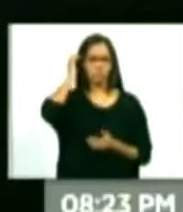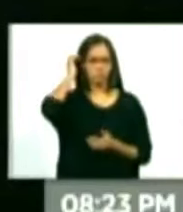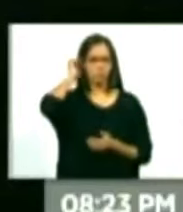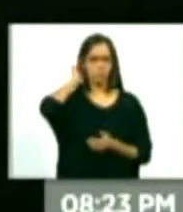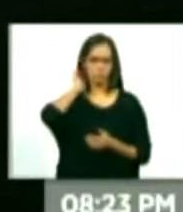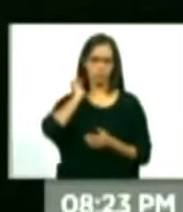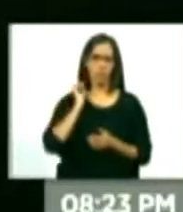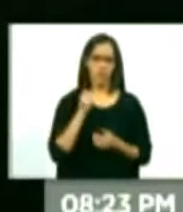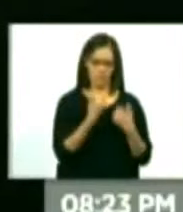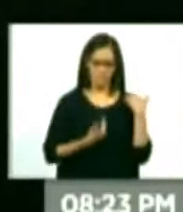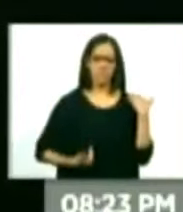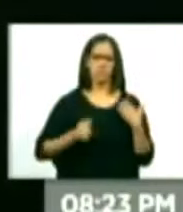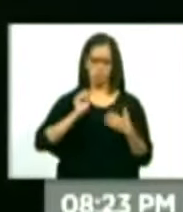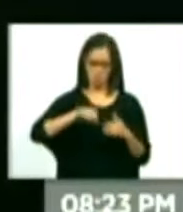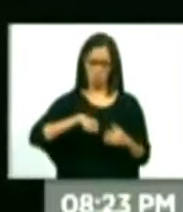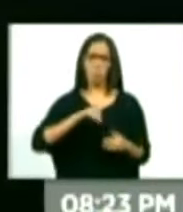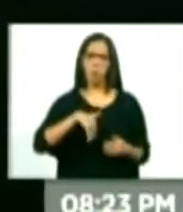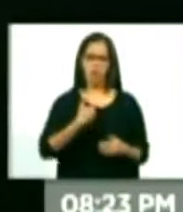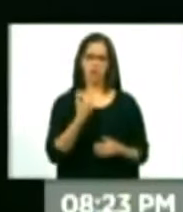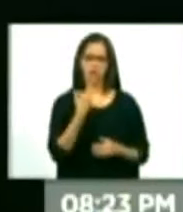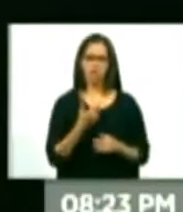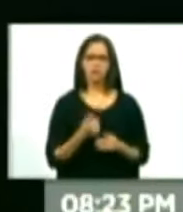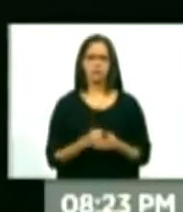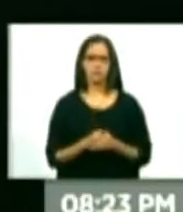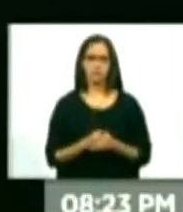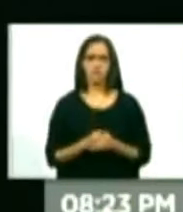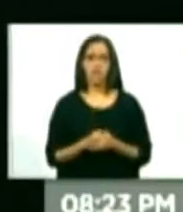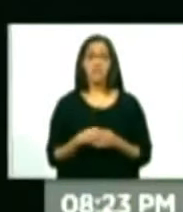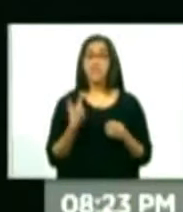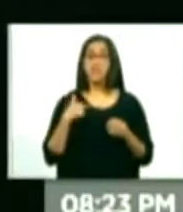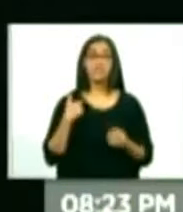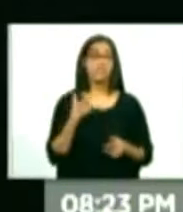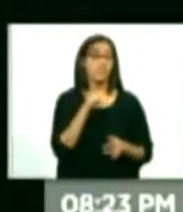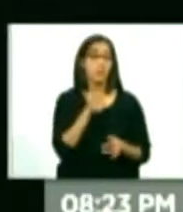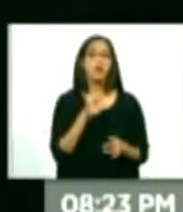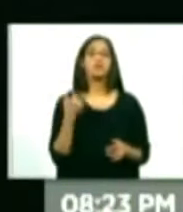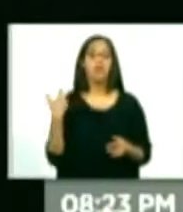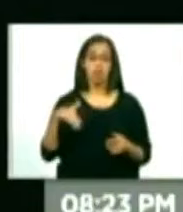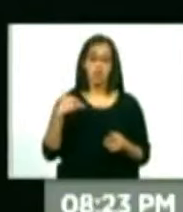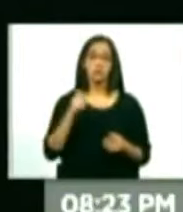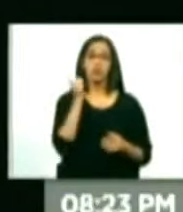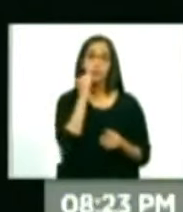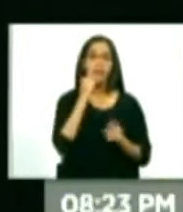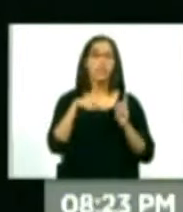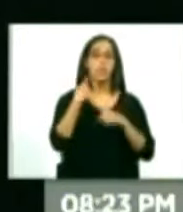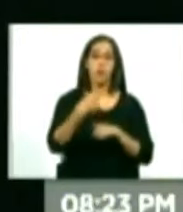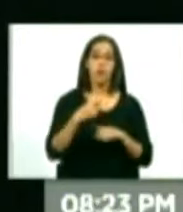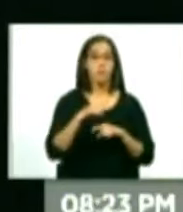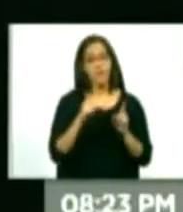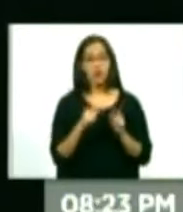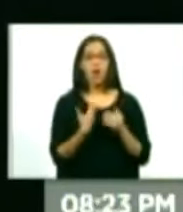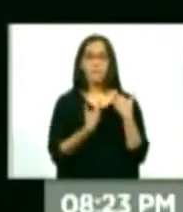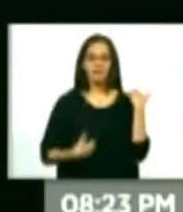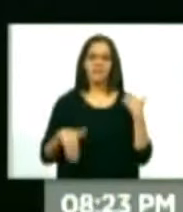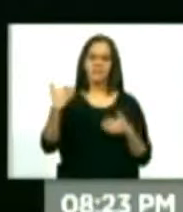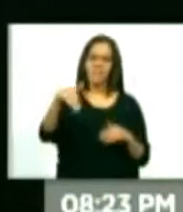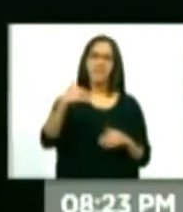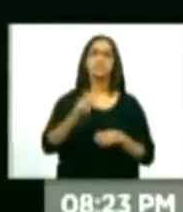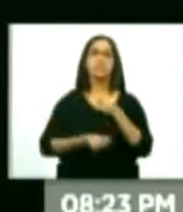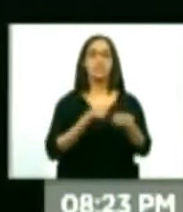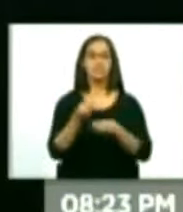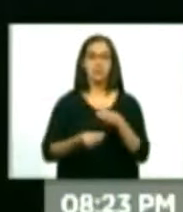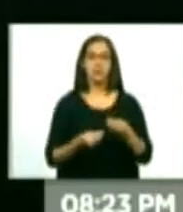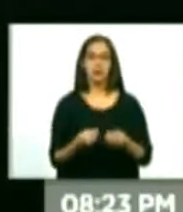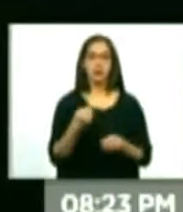Ejecutivo puede hacerlo, y quien se sienta afectado tiene todo el derecho a reclamar después, pero eso no le quita al Ejecutivo el derecho que tiene de hacerlo. Y